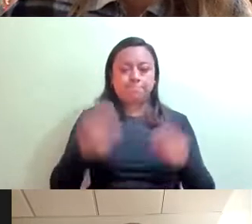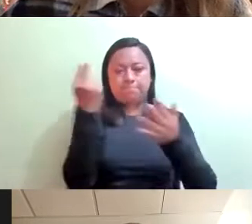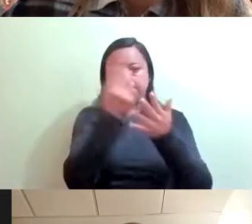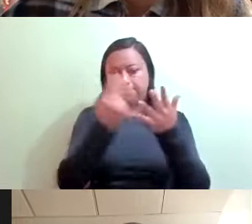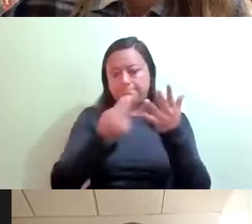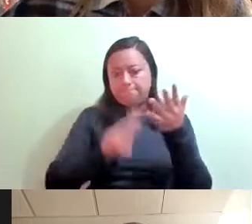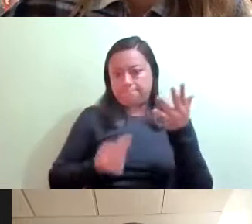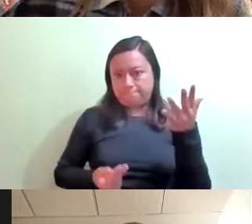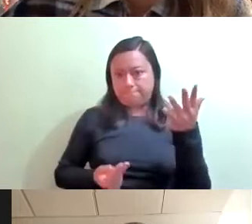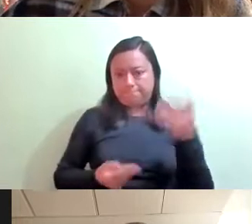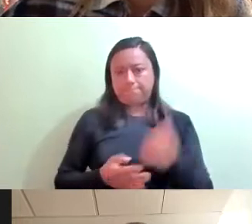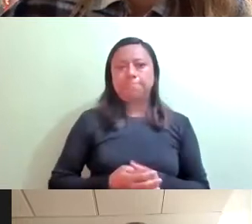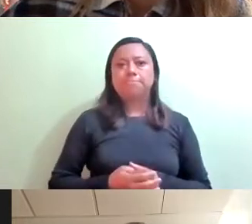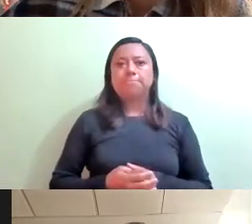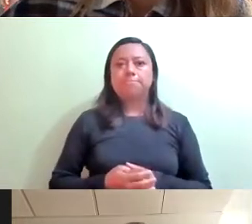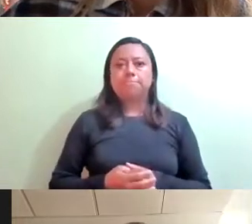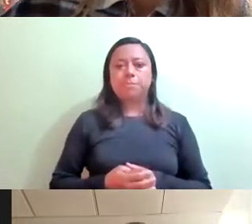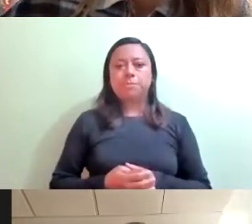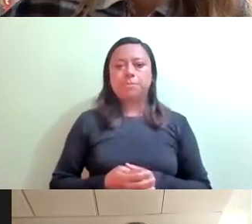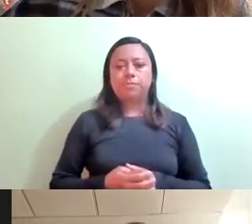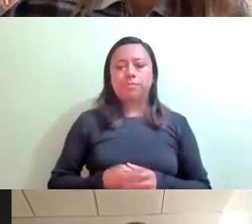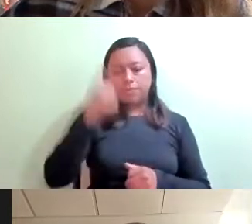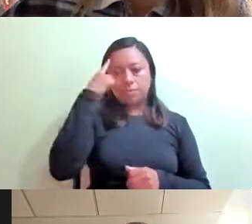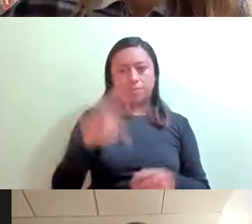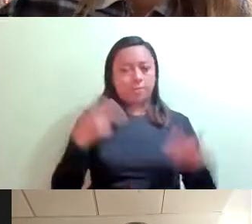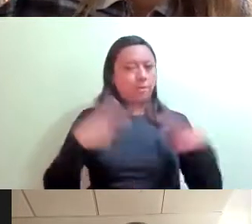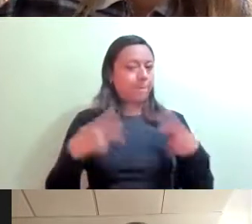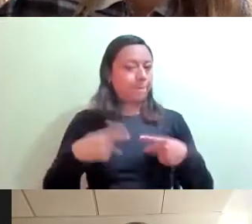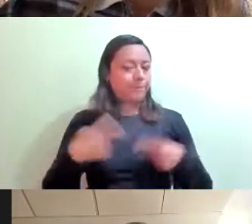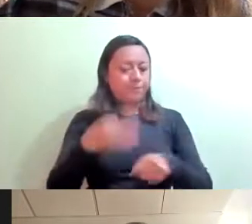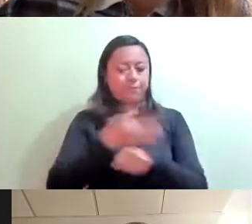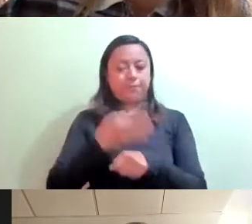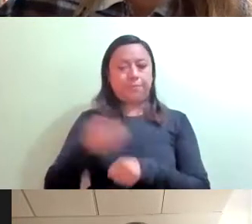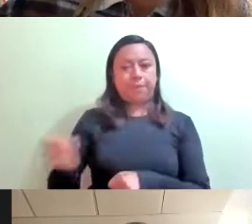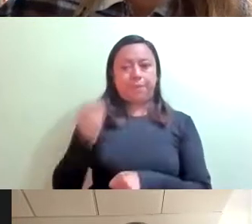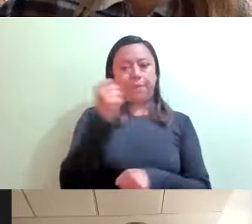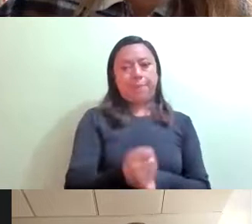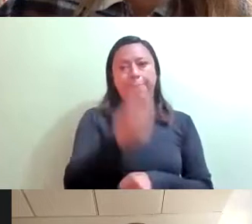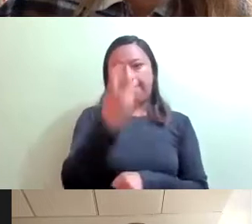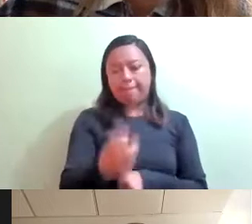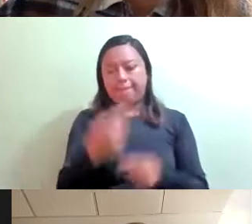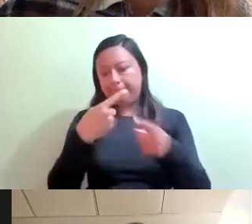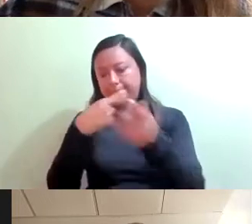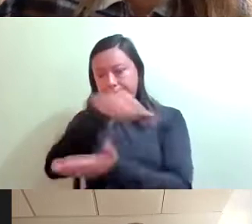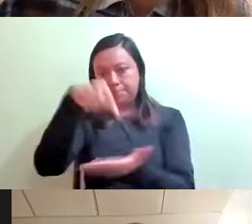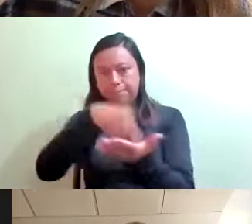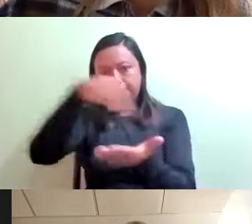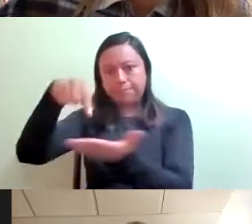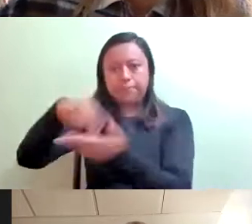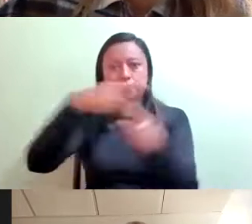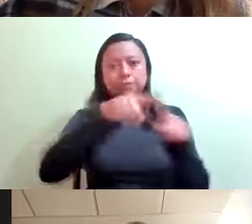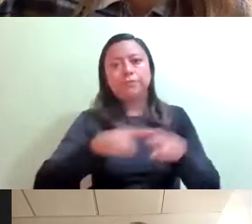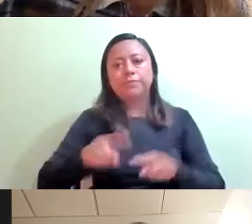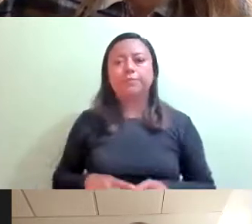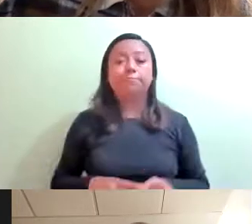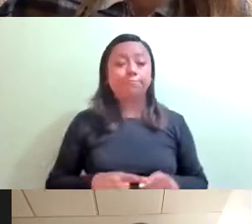necesidades de las personas que están colocadas en estos escenarios.